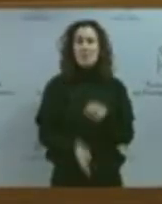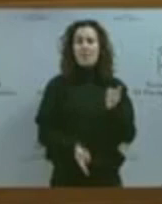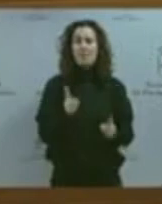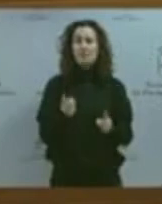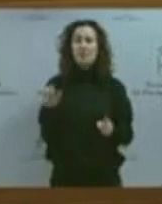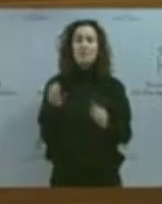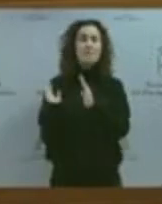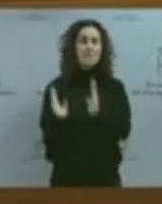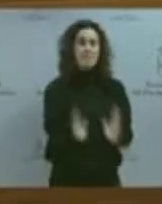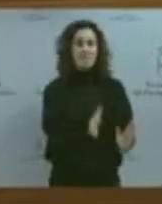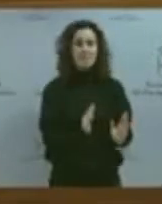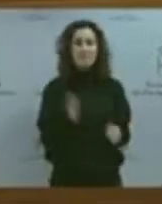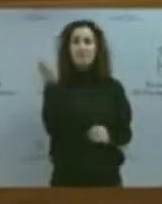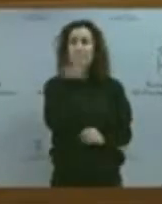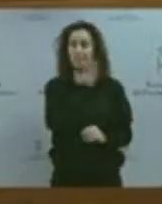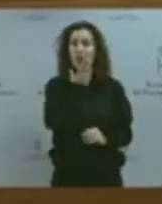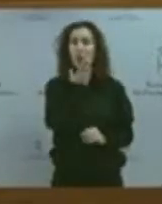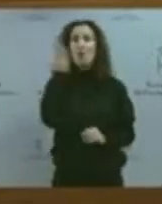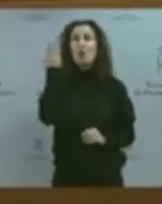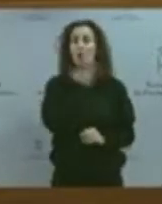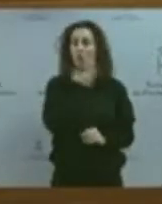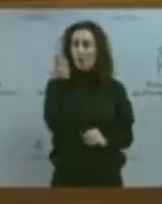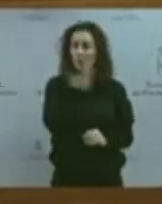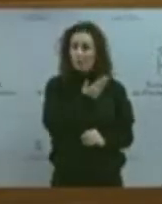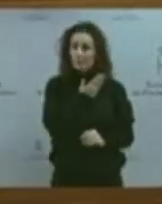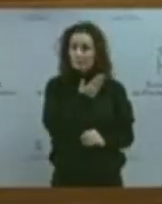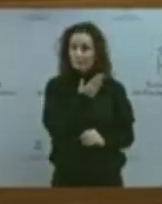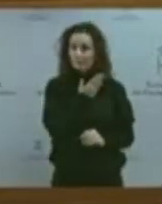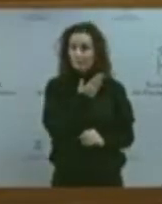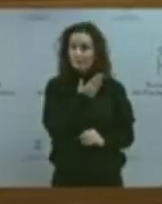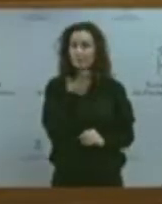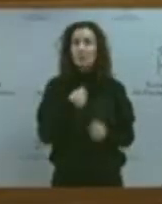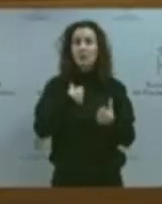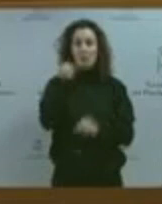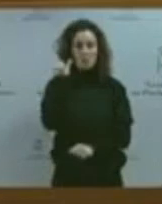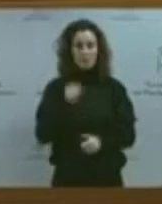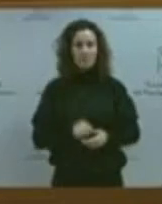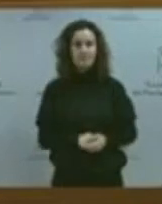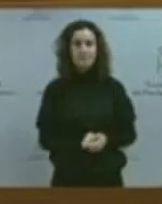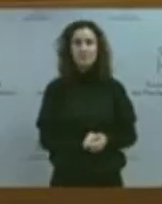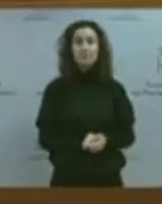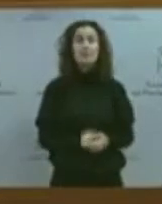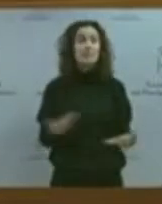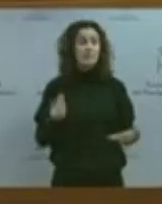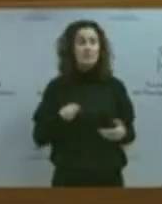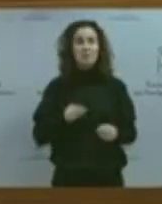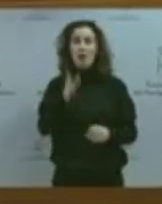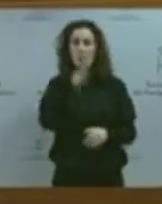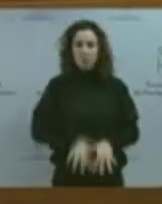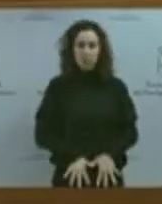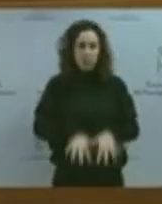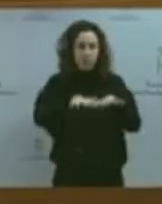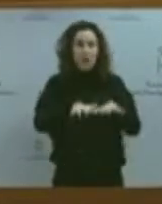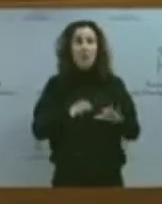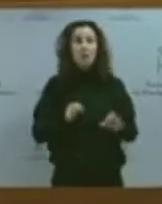Colegio de Xove de Sisión. Además de las inundaciones que la actual alcaldesa de Sisión, que decía que venía a